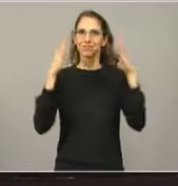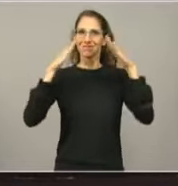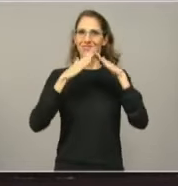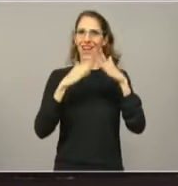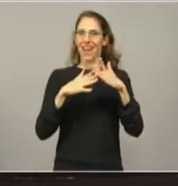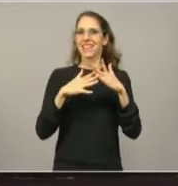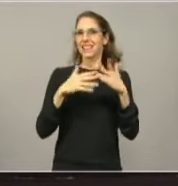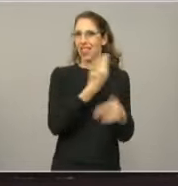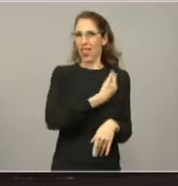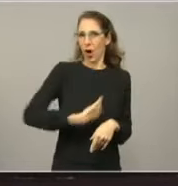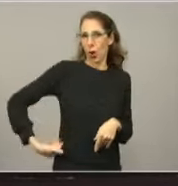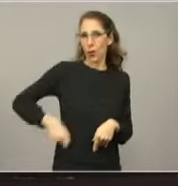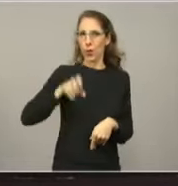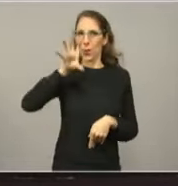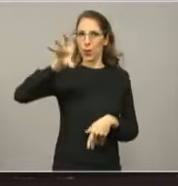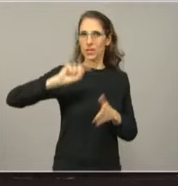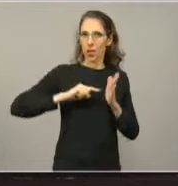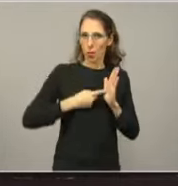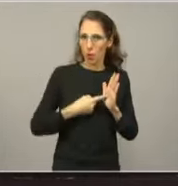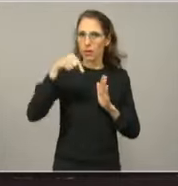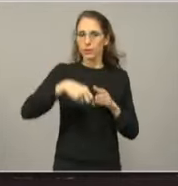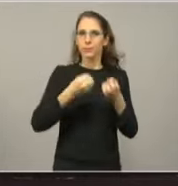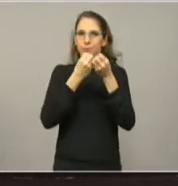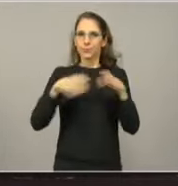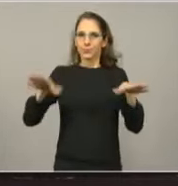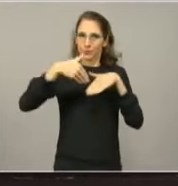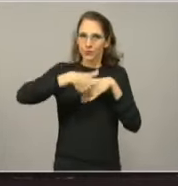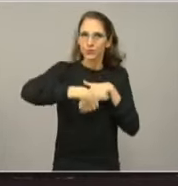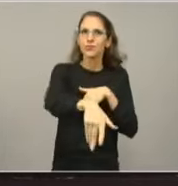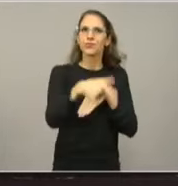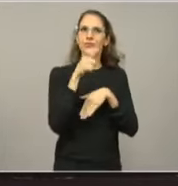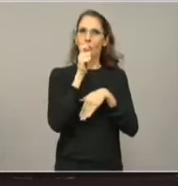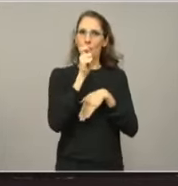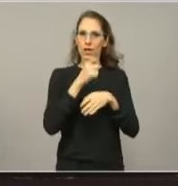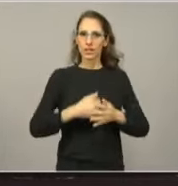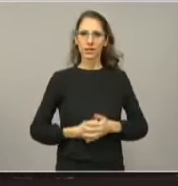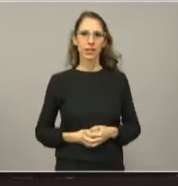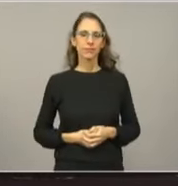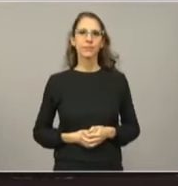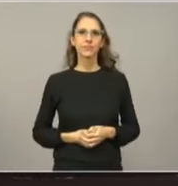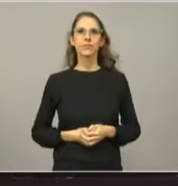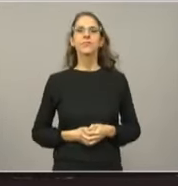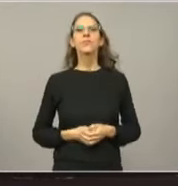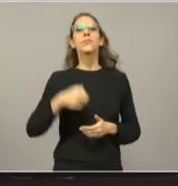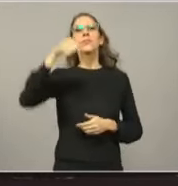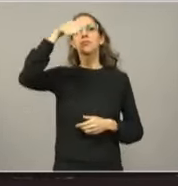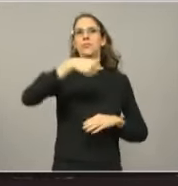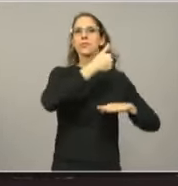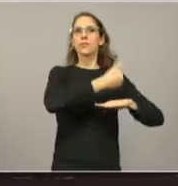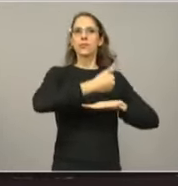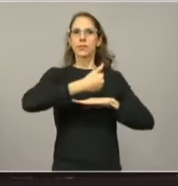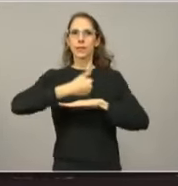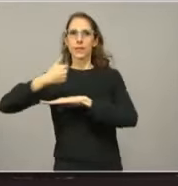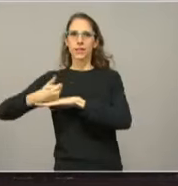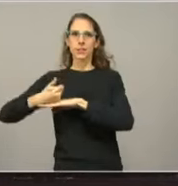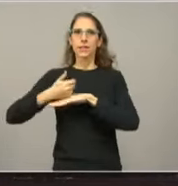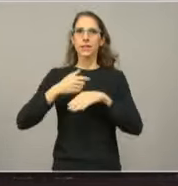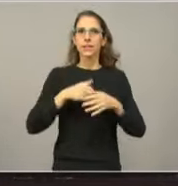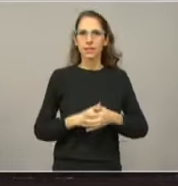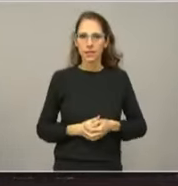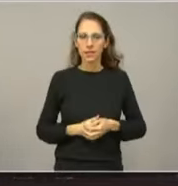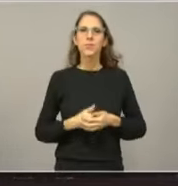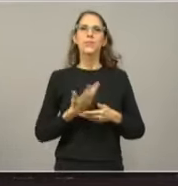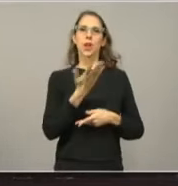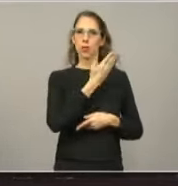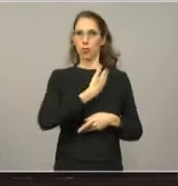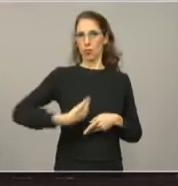Aires para dar inicio a la habitual conferencia de prensa se encuentran presentes el señor ministro de gobierno